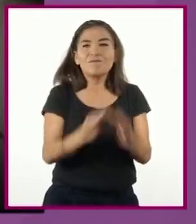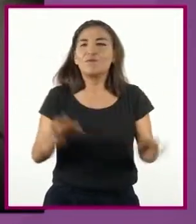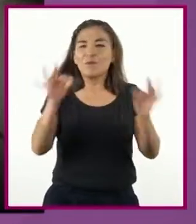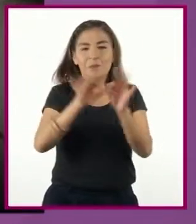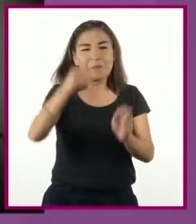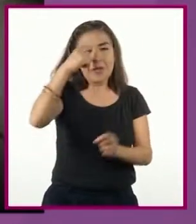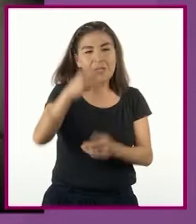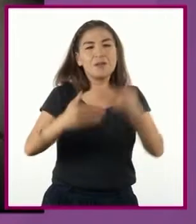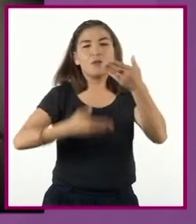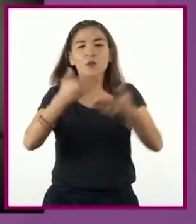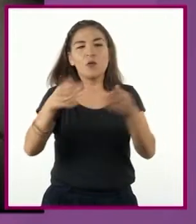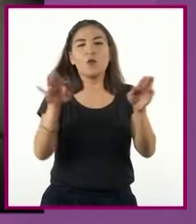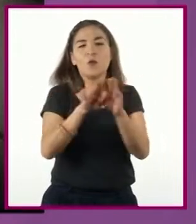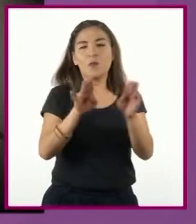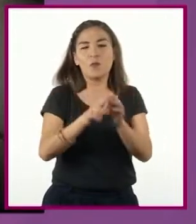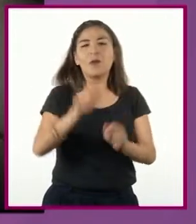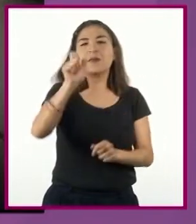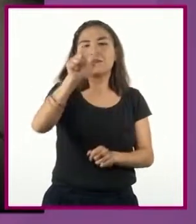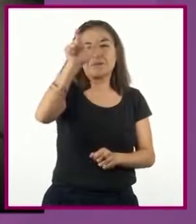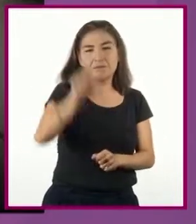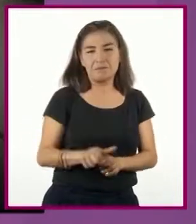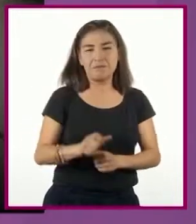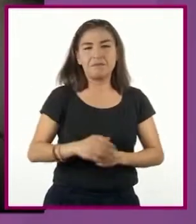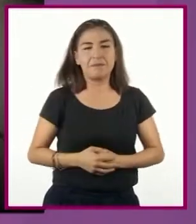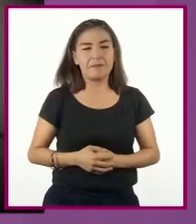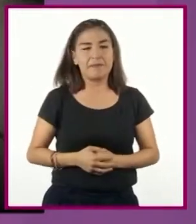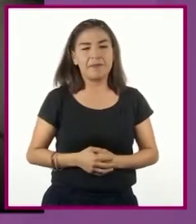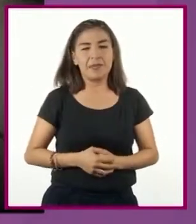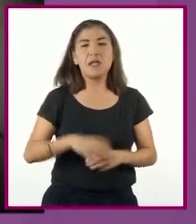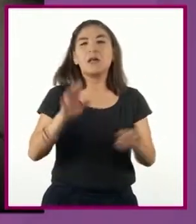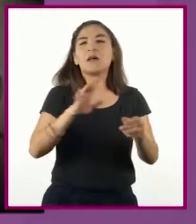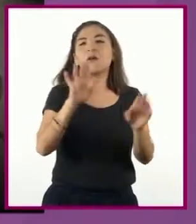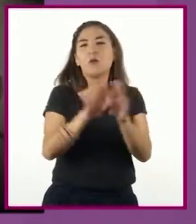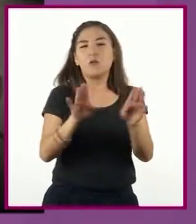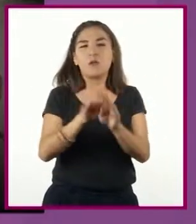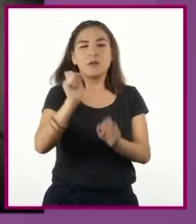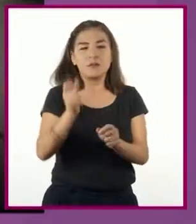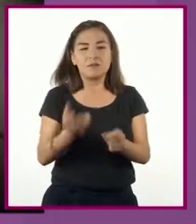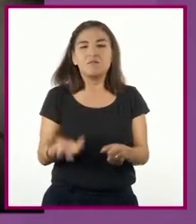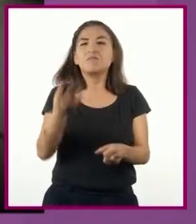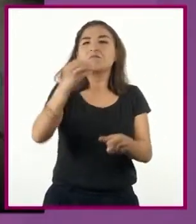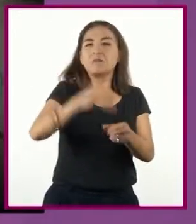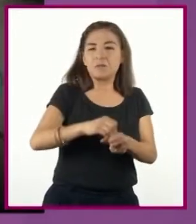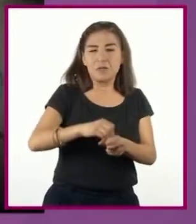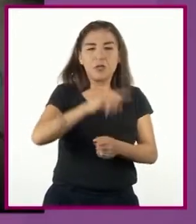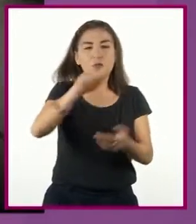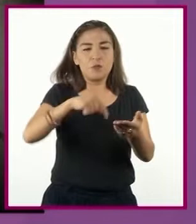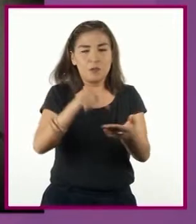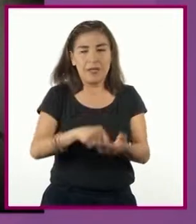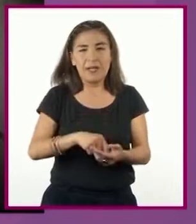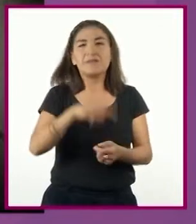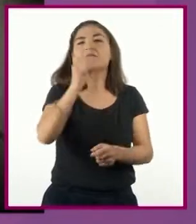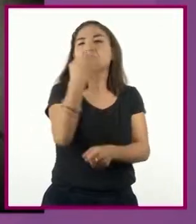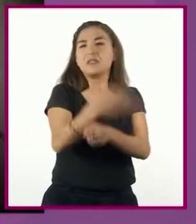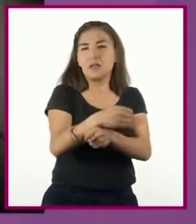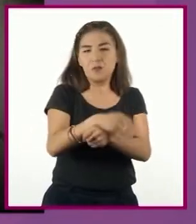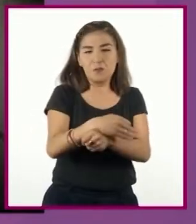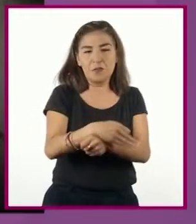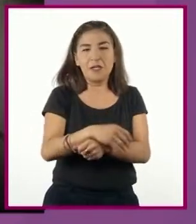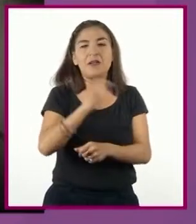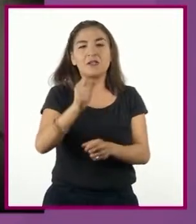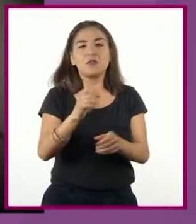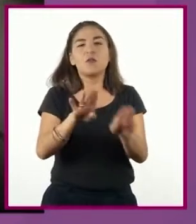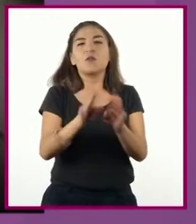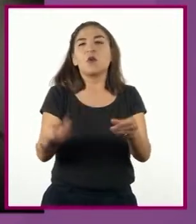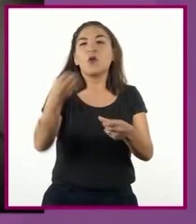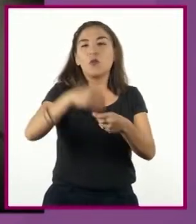la consolidación de la identidad. Estos son el vínculo de integración espacial, el vínculo de integración temporal y el vínculo de